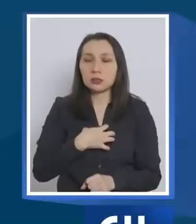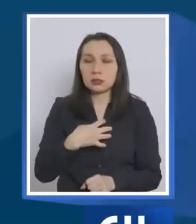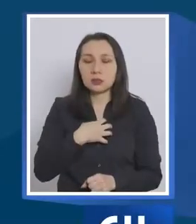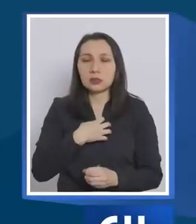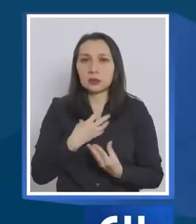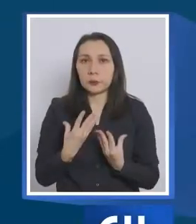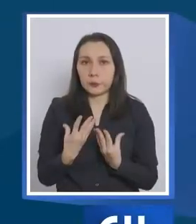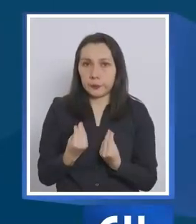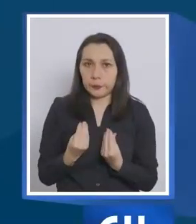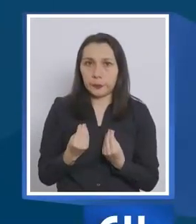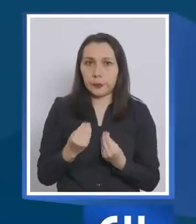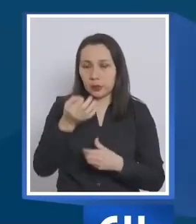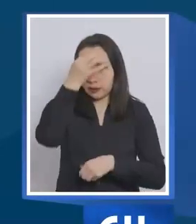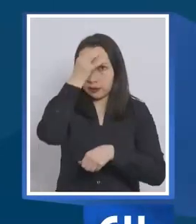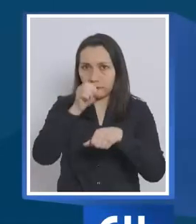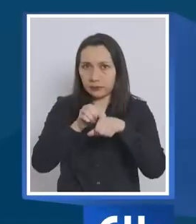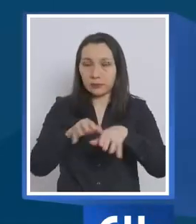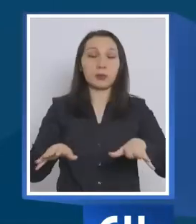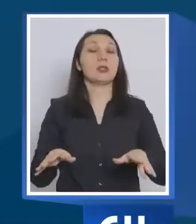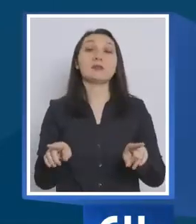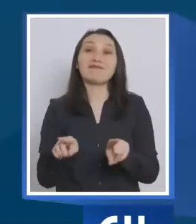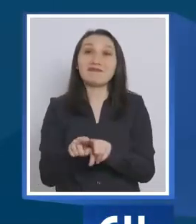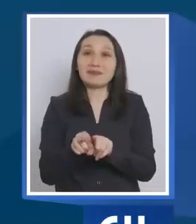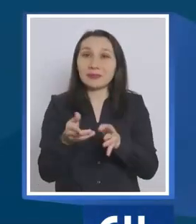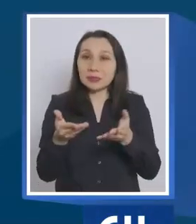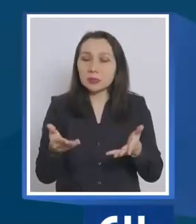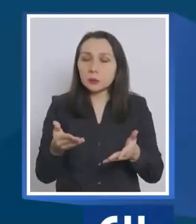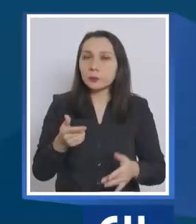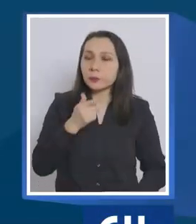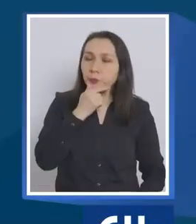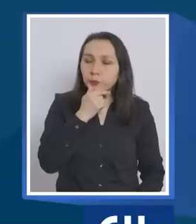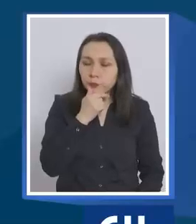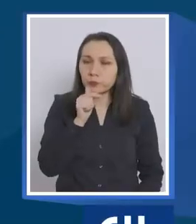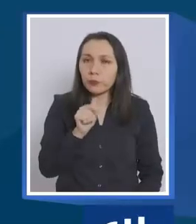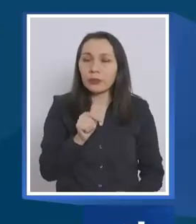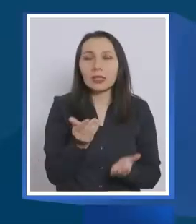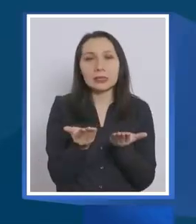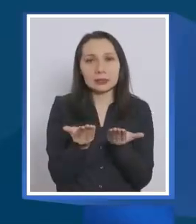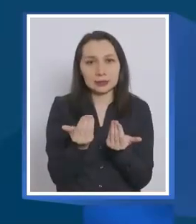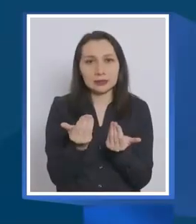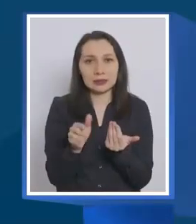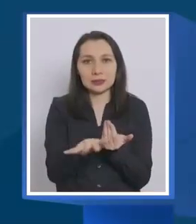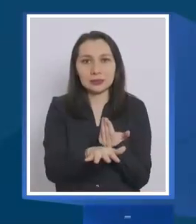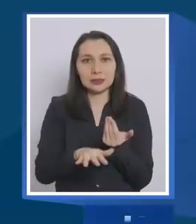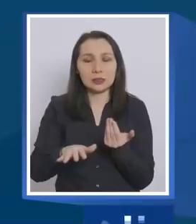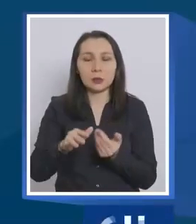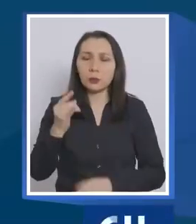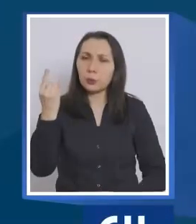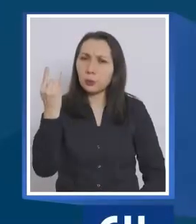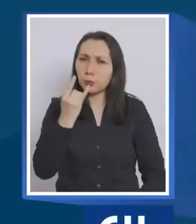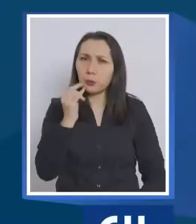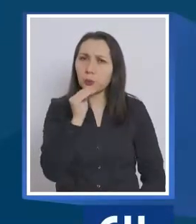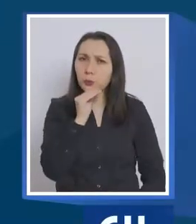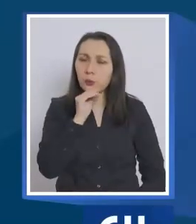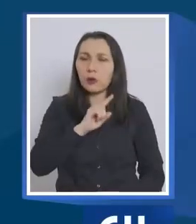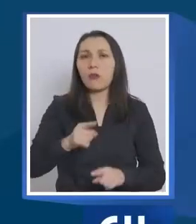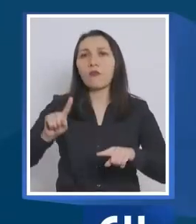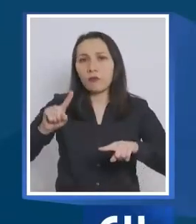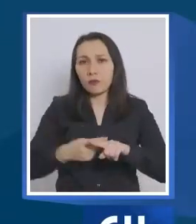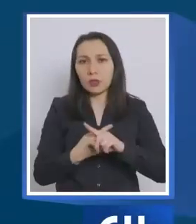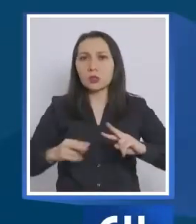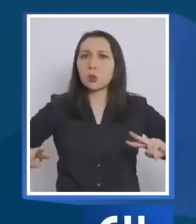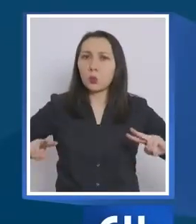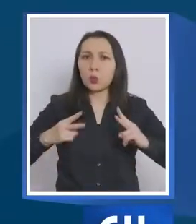frente a la pandemia y por lo tanto surge como una necesidad la urgencia de reconstruir